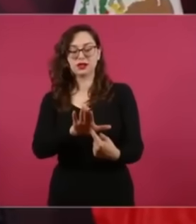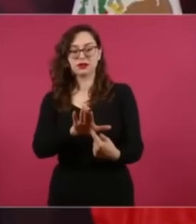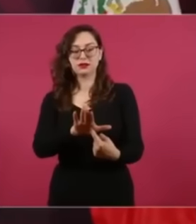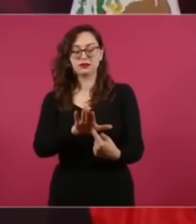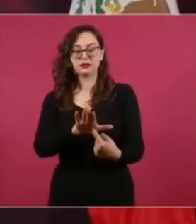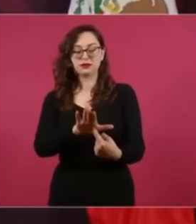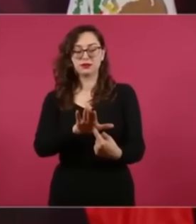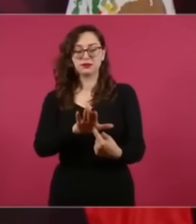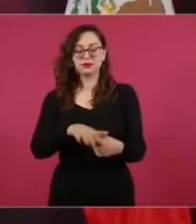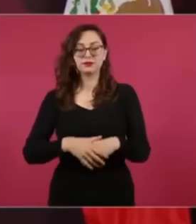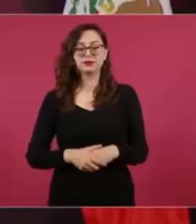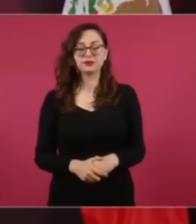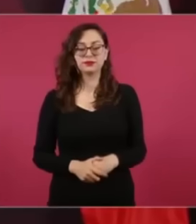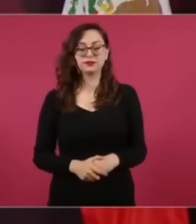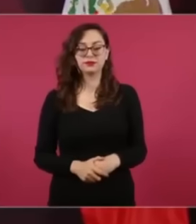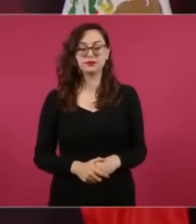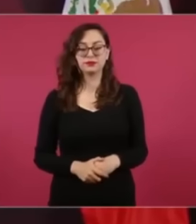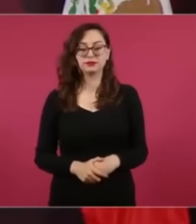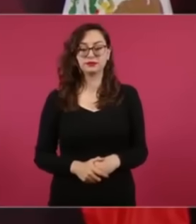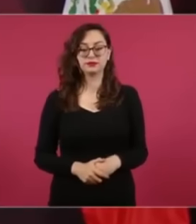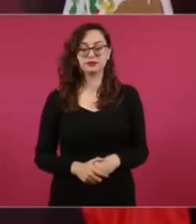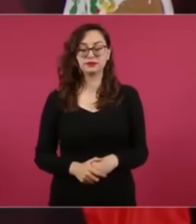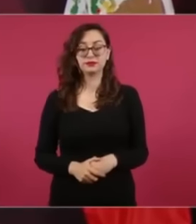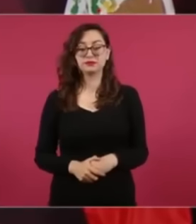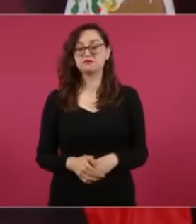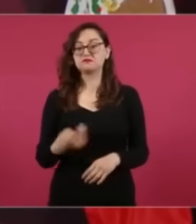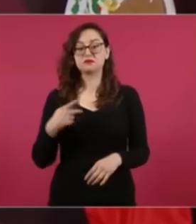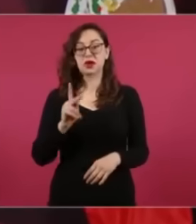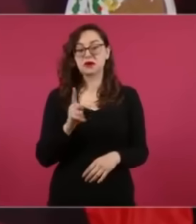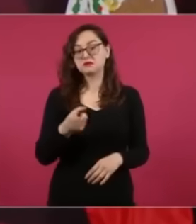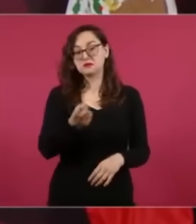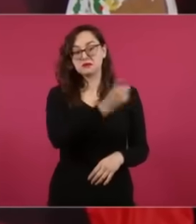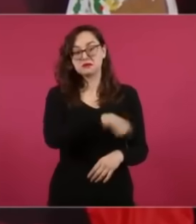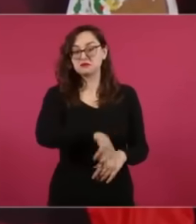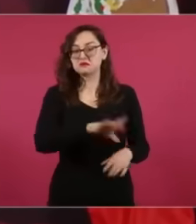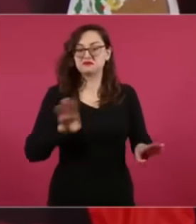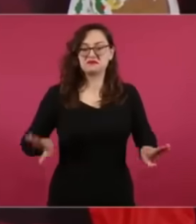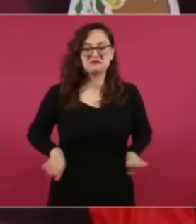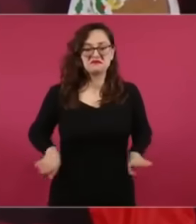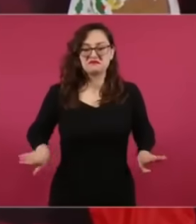Y como ellos no cambian,